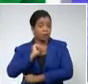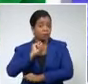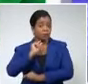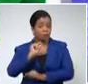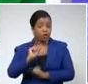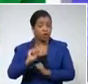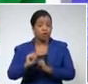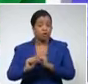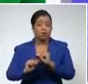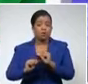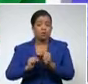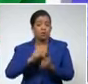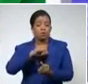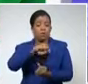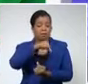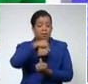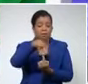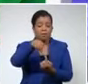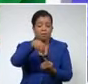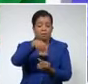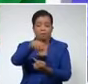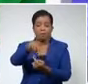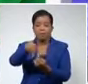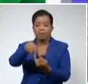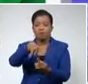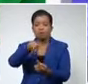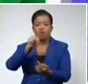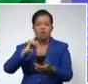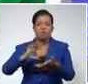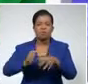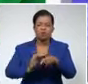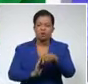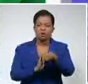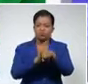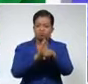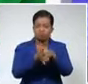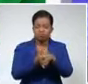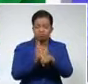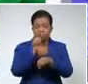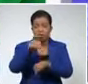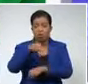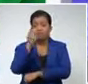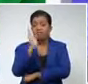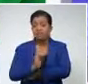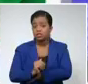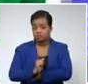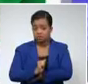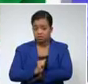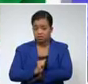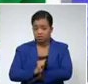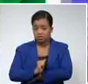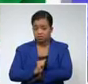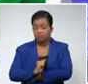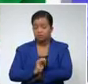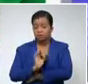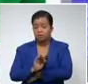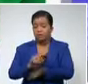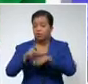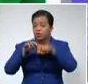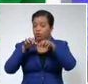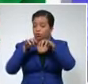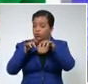la detección de una nueva cepa que se ha ido extendiendo por todo el